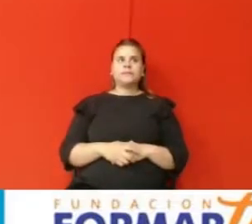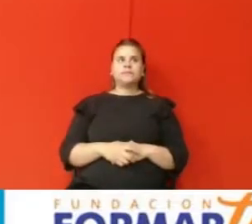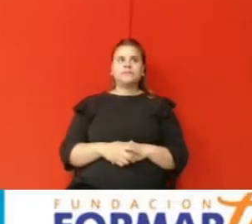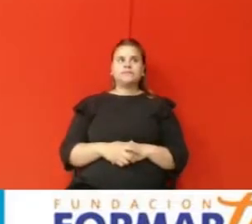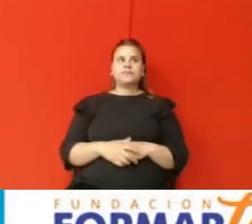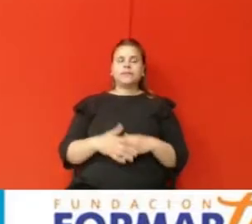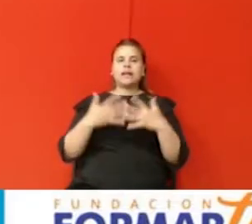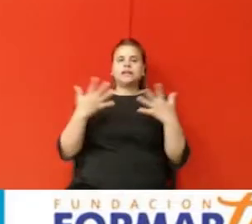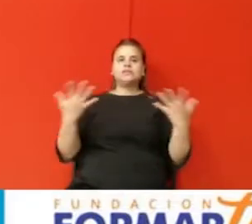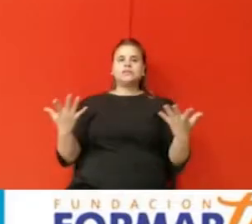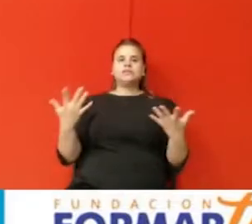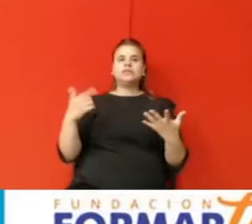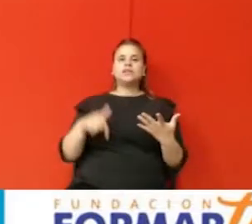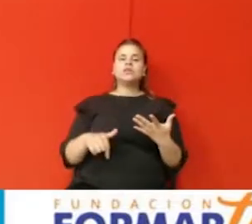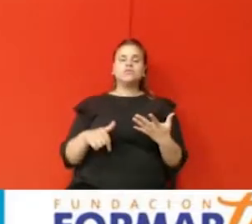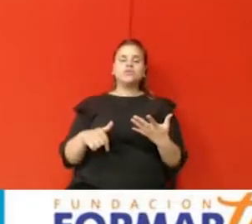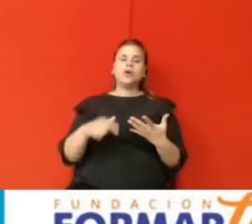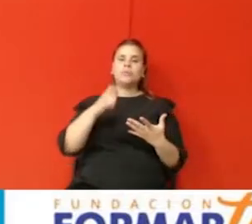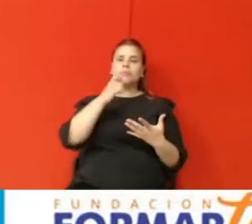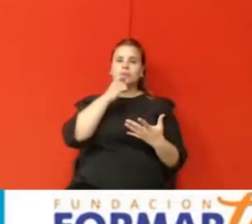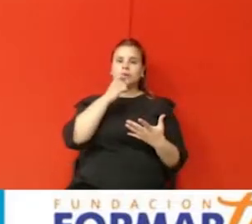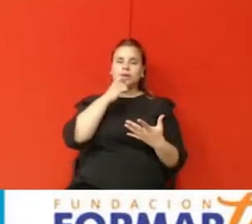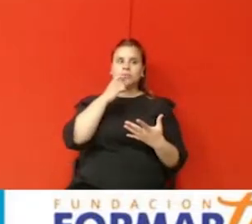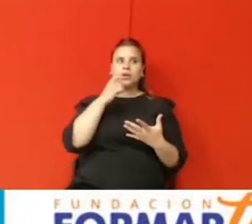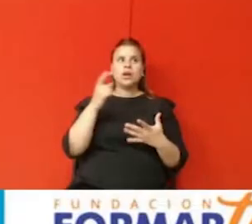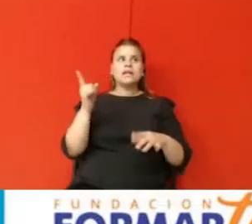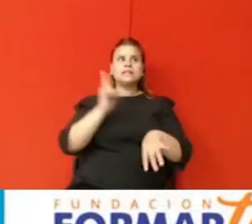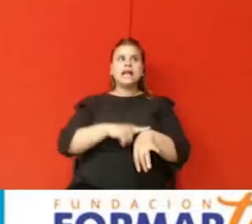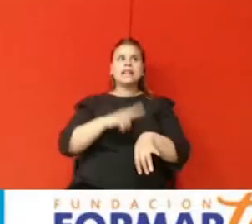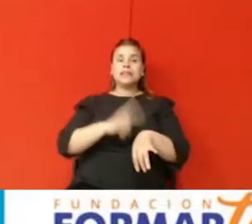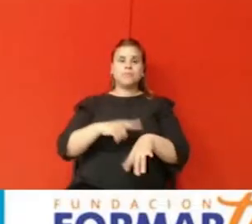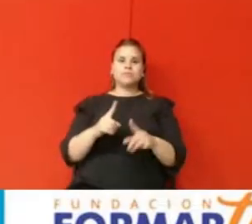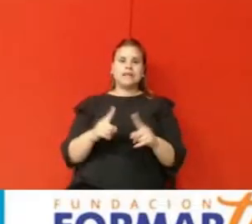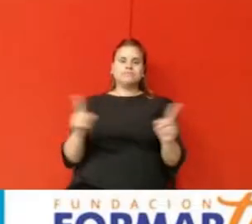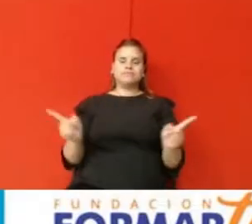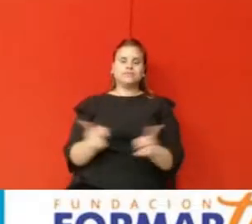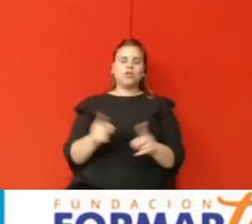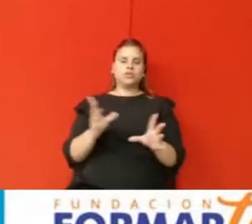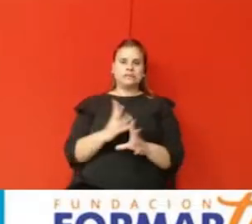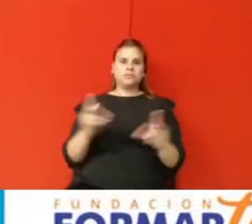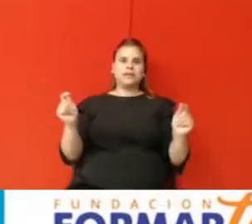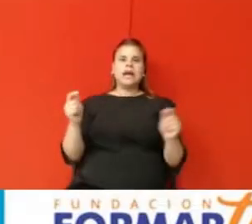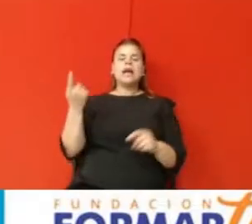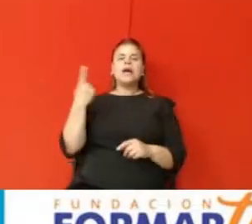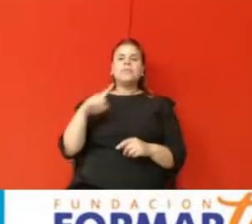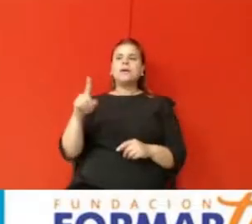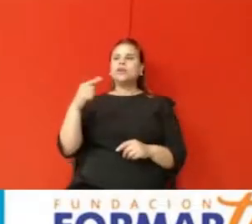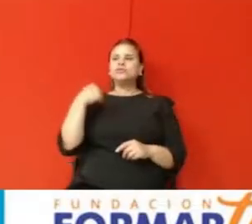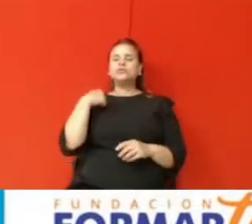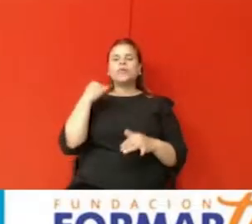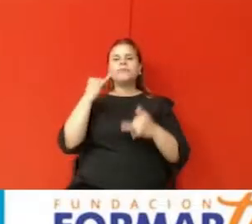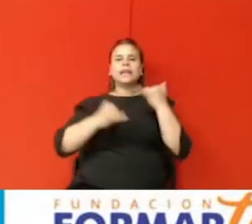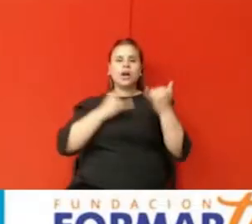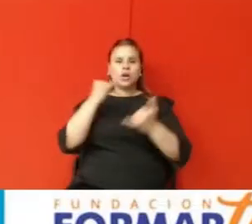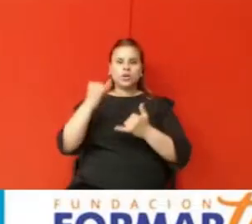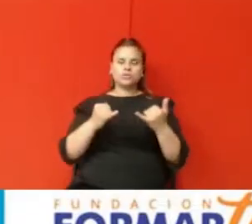Yo no quise poner acá la investigación porque ya me va a correr el doctor Elviva enseguida, pero un poco lo que nos decía